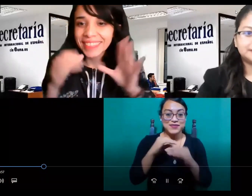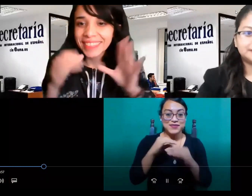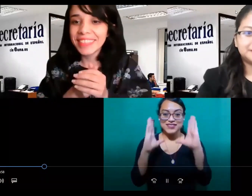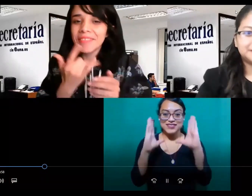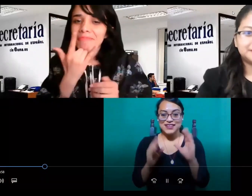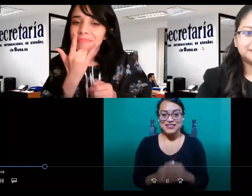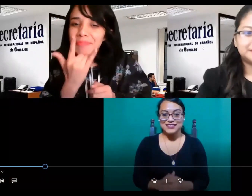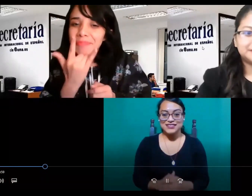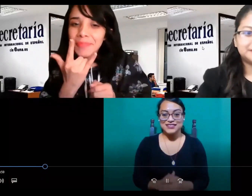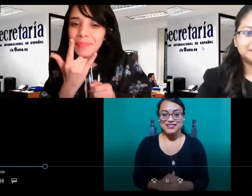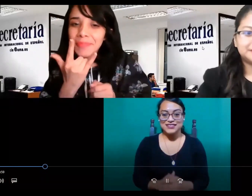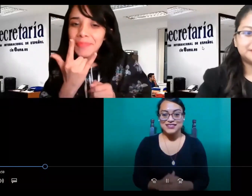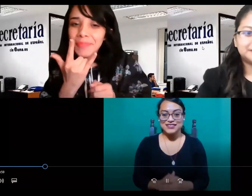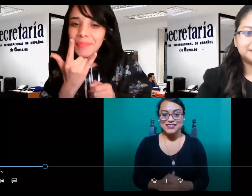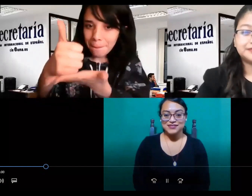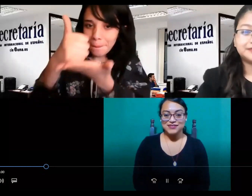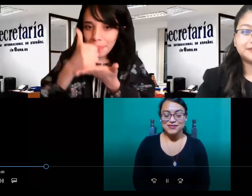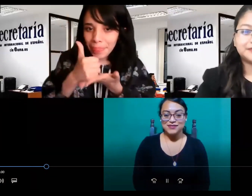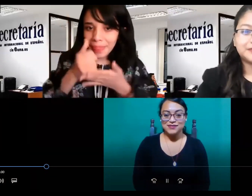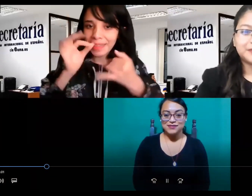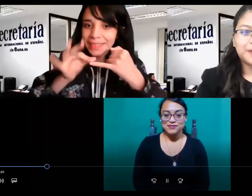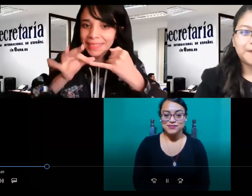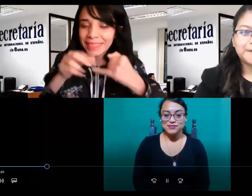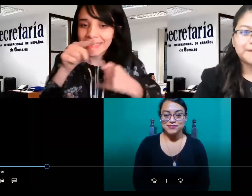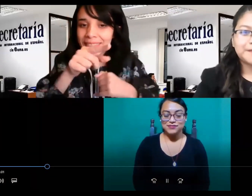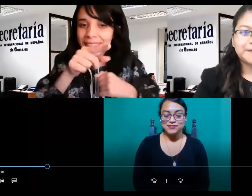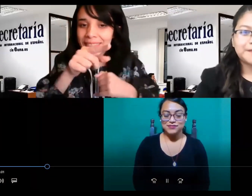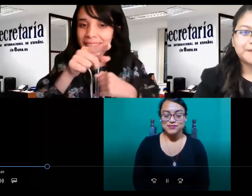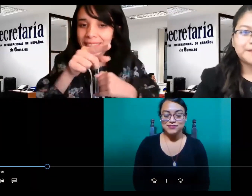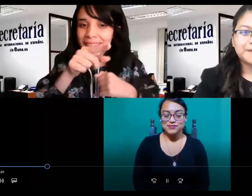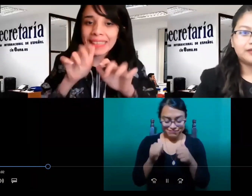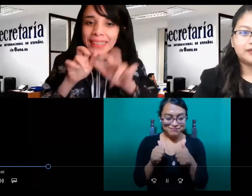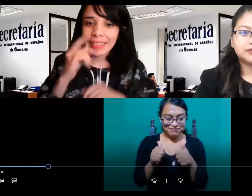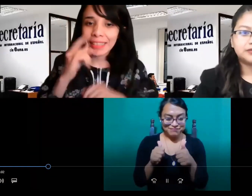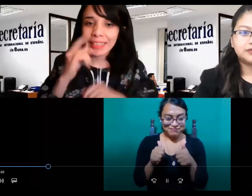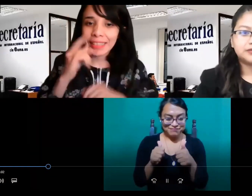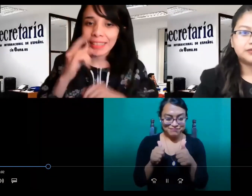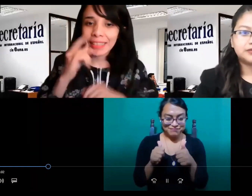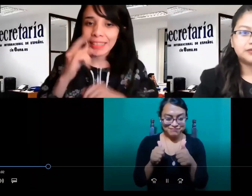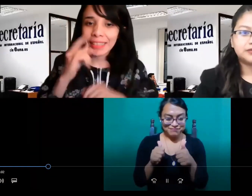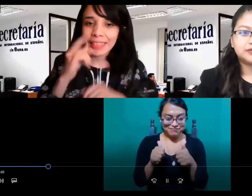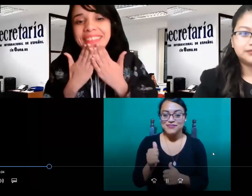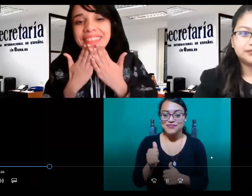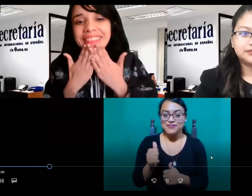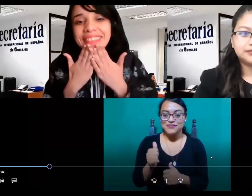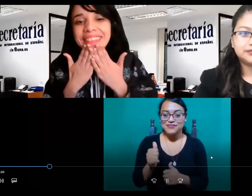le ayude a interpretarle a la secretaria para darle la información.